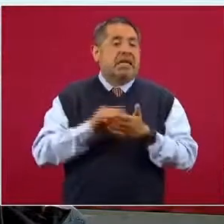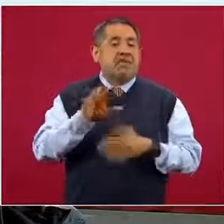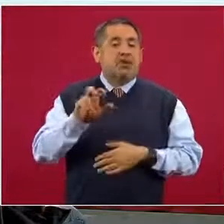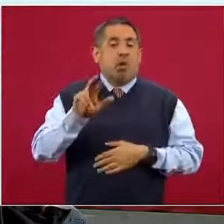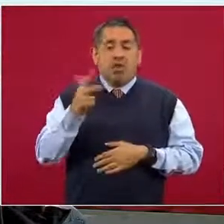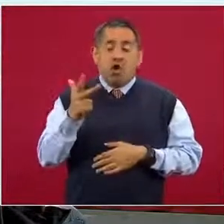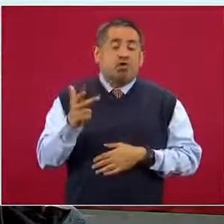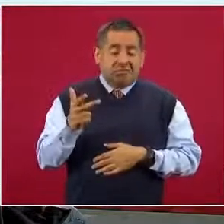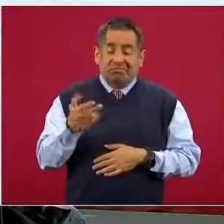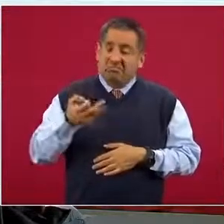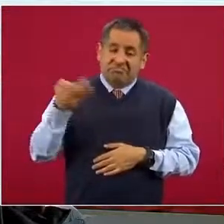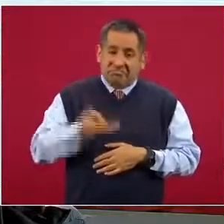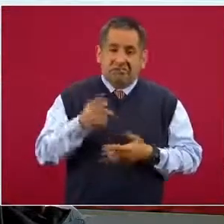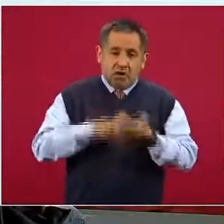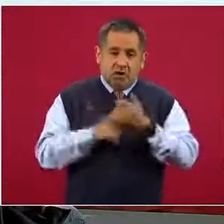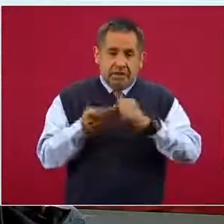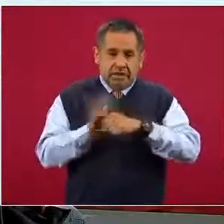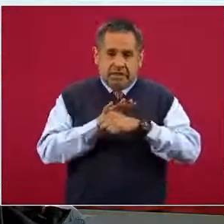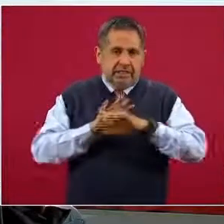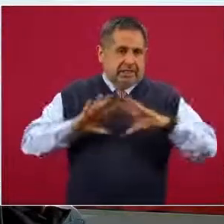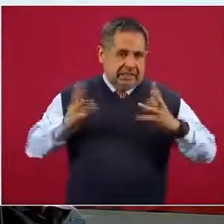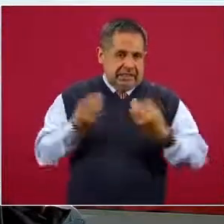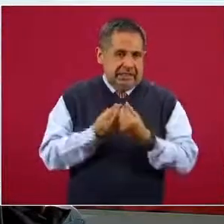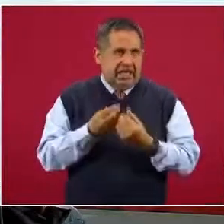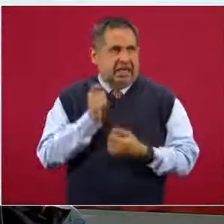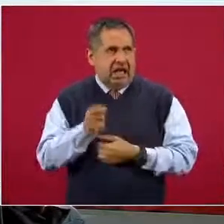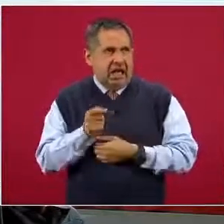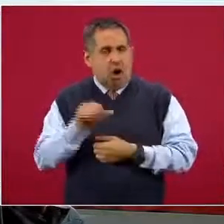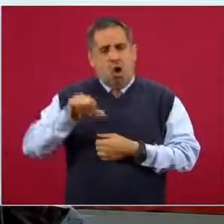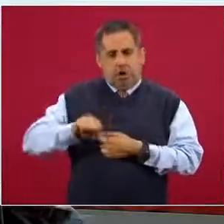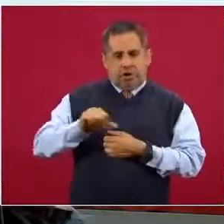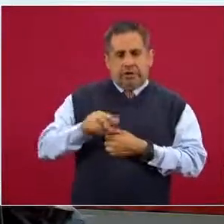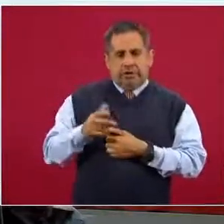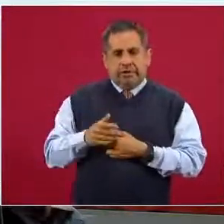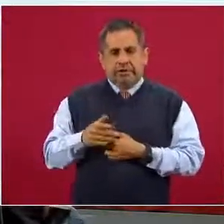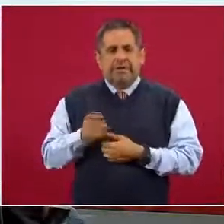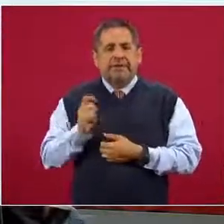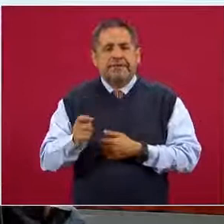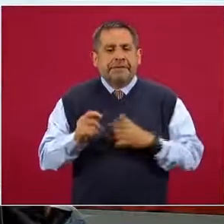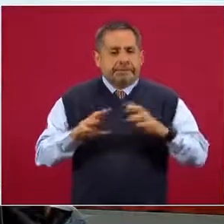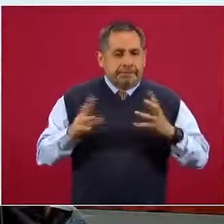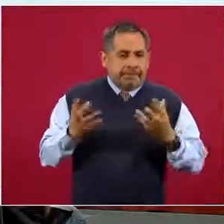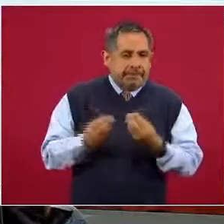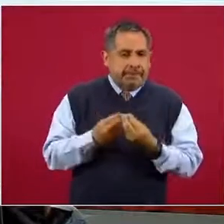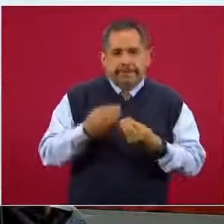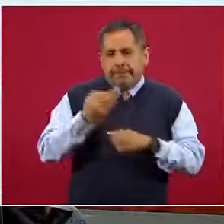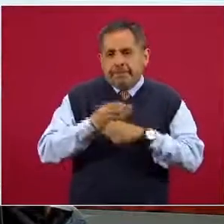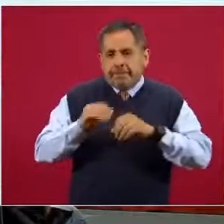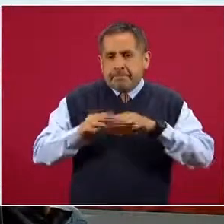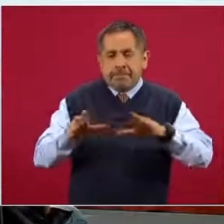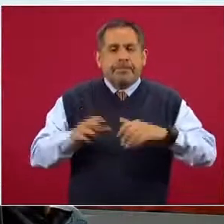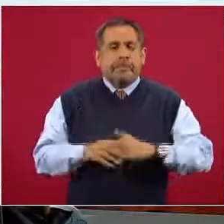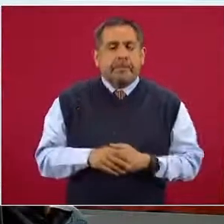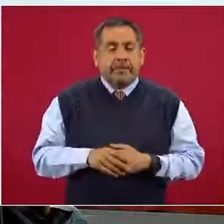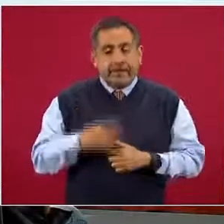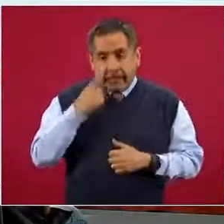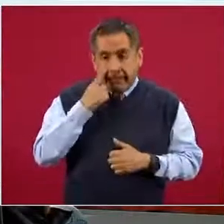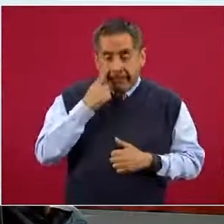769.558. Estamos dando la estadística acumulada al día de hoy, es decir, al corte de esta conferencia. Y